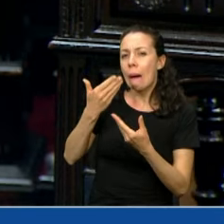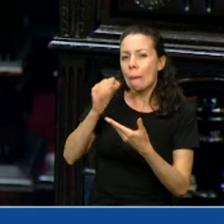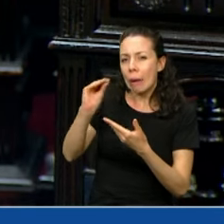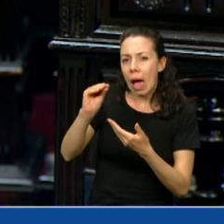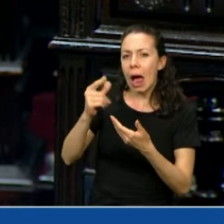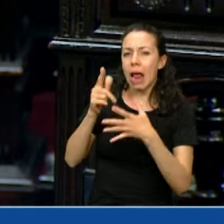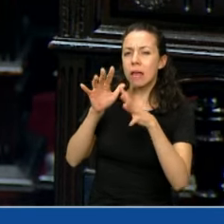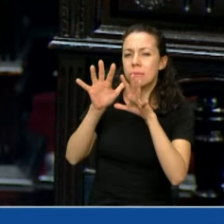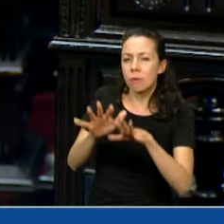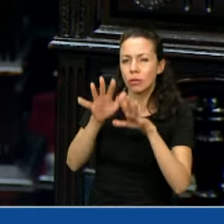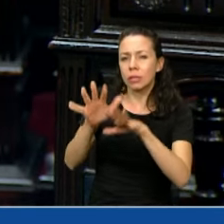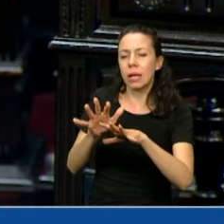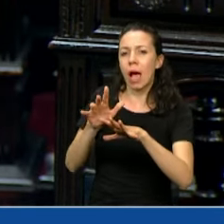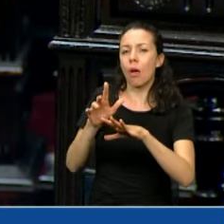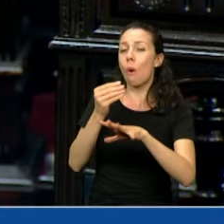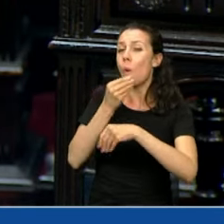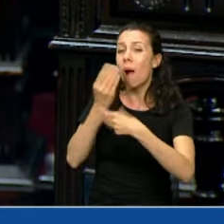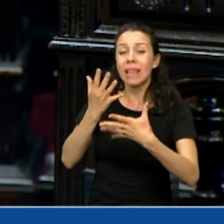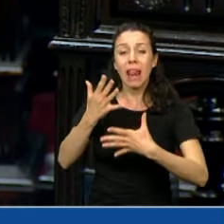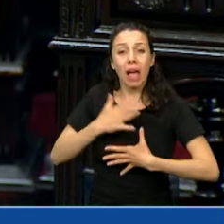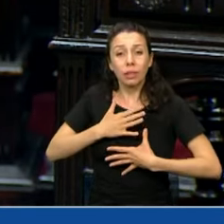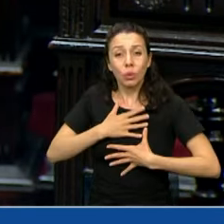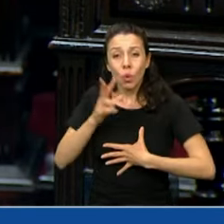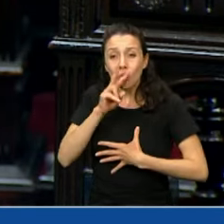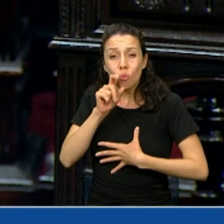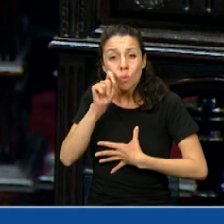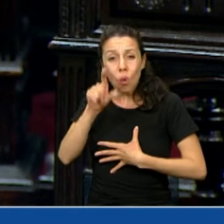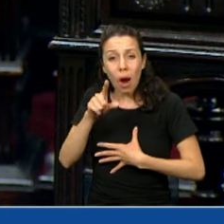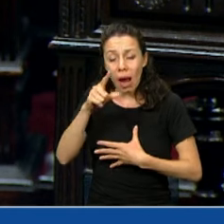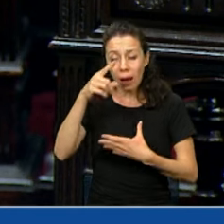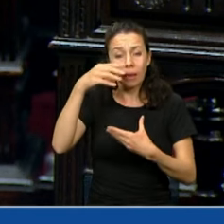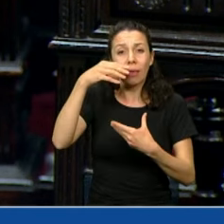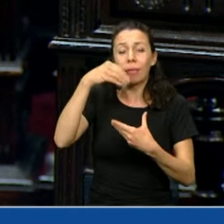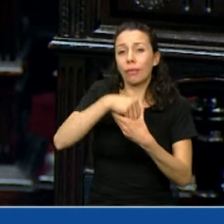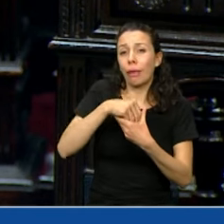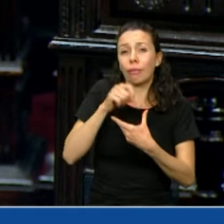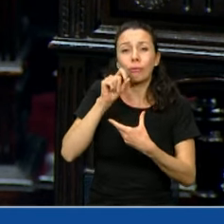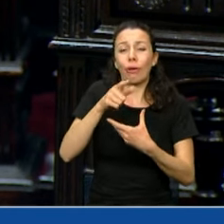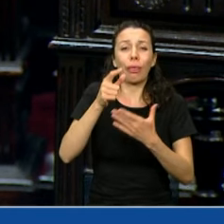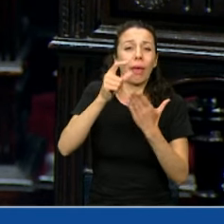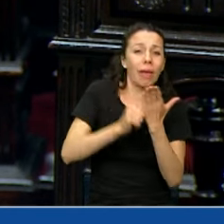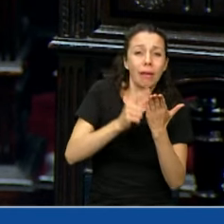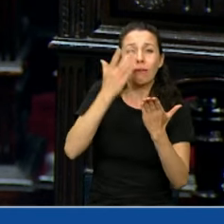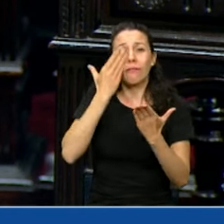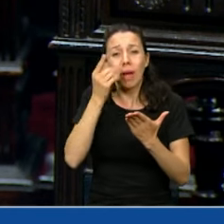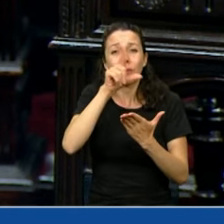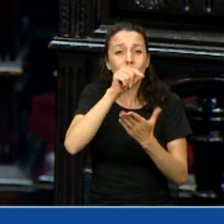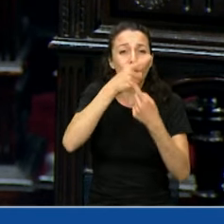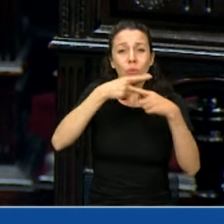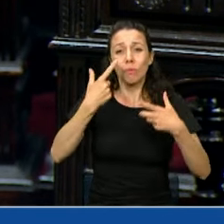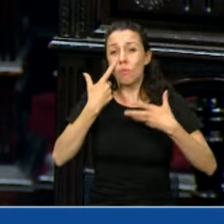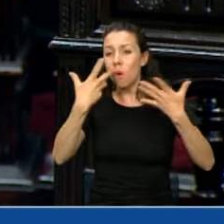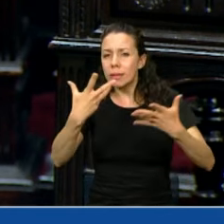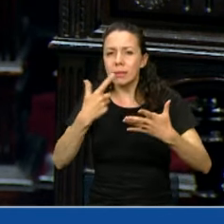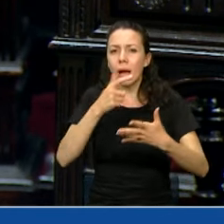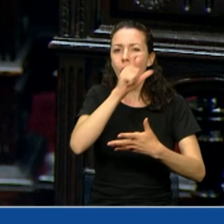condicionar cualquier actitud que tiene una mujer en redes sociales y esto poco tiene que ver con el discurso creo que